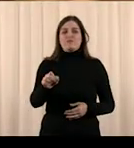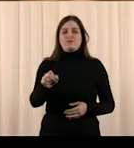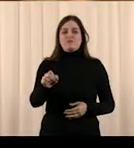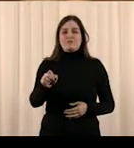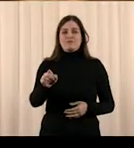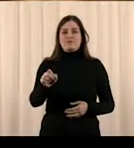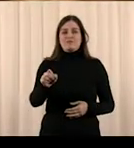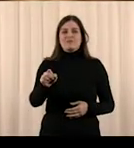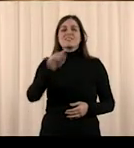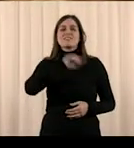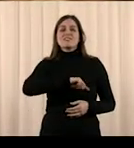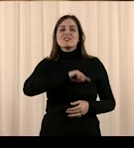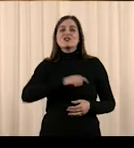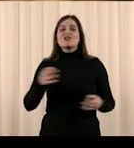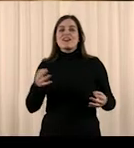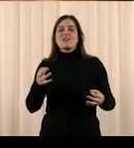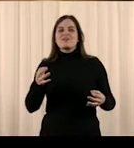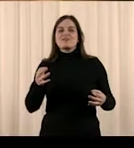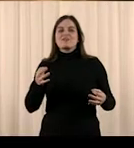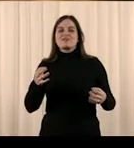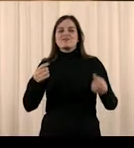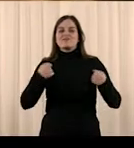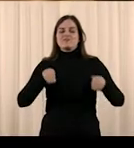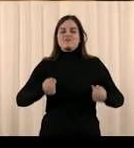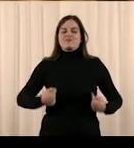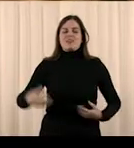feeling sintiendo inside. Lo que hay en tu interior.